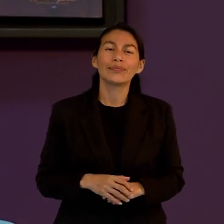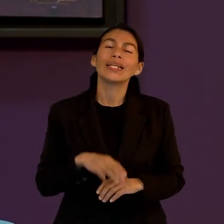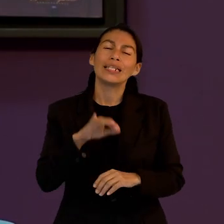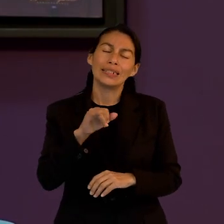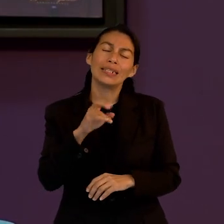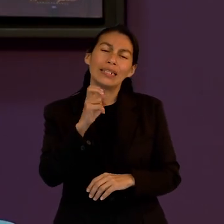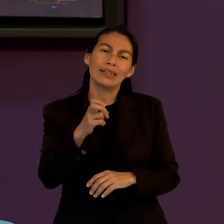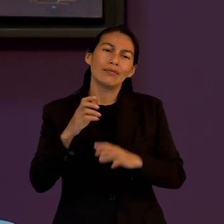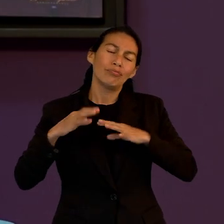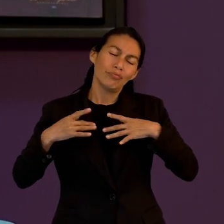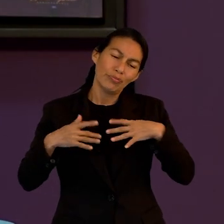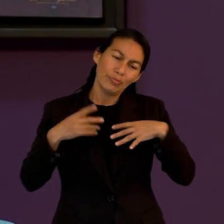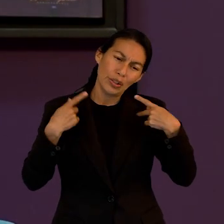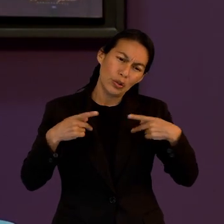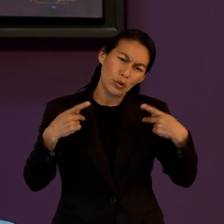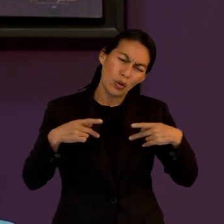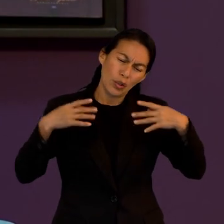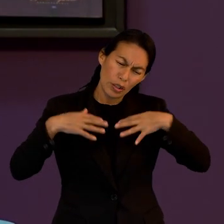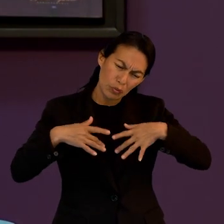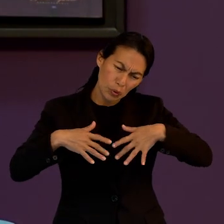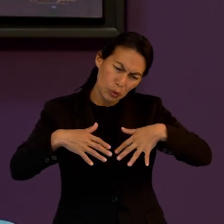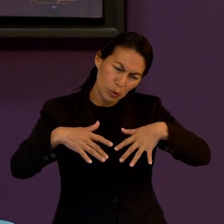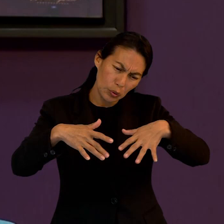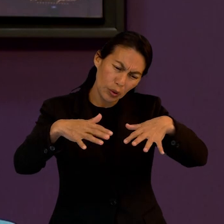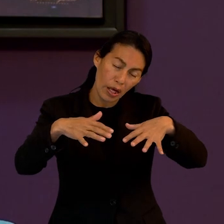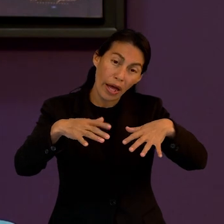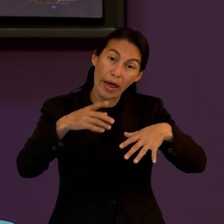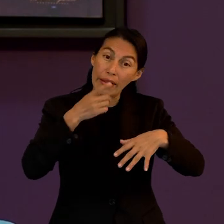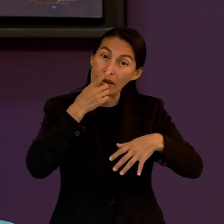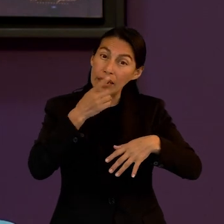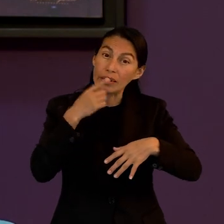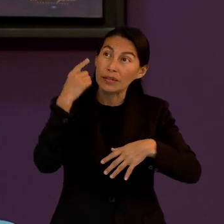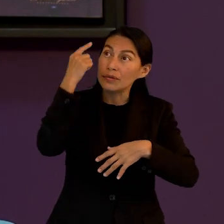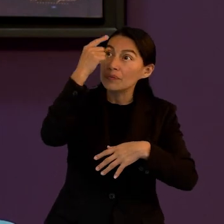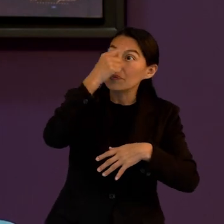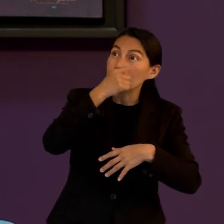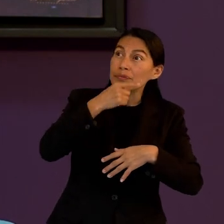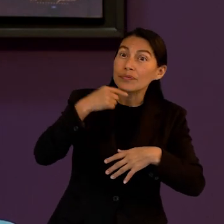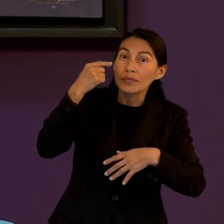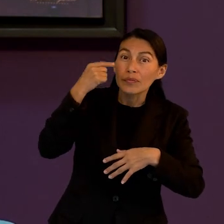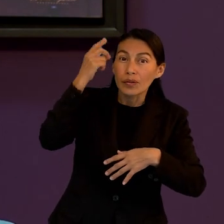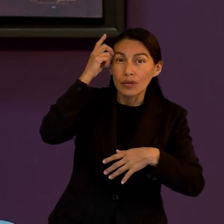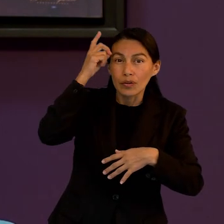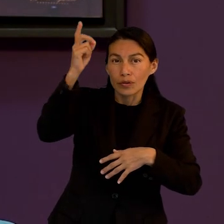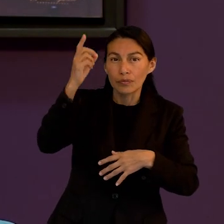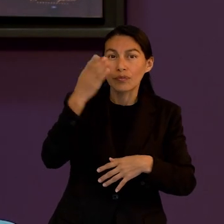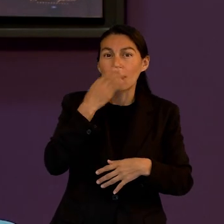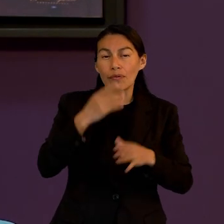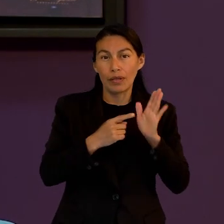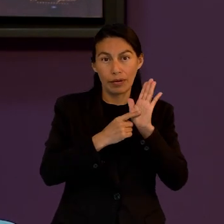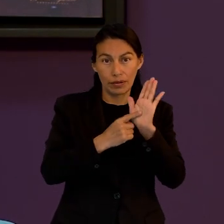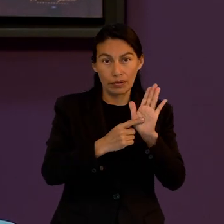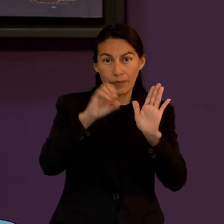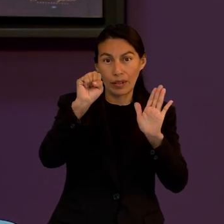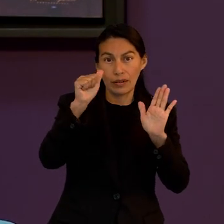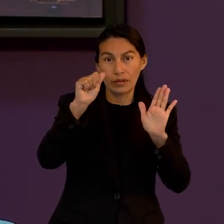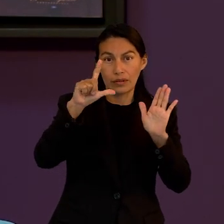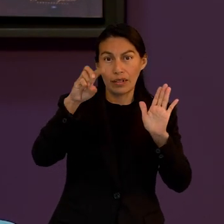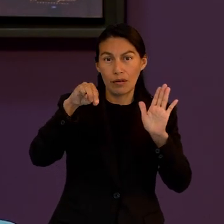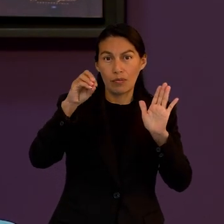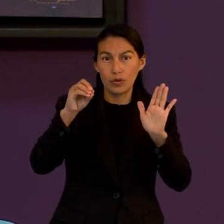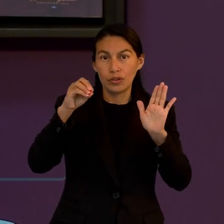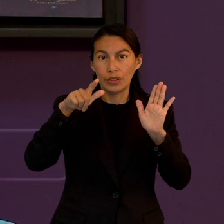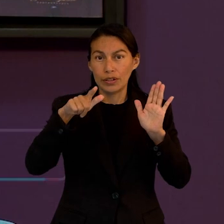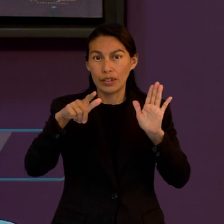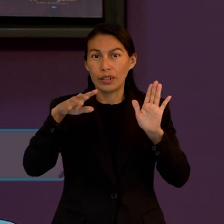de la peregrinación del antiguo israel era ver la faz de dios y encontramos por ejemplo en salmo 17 15